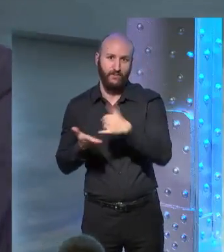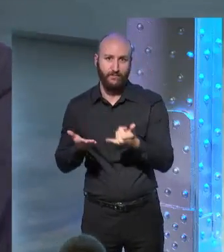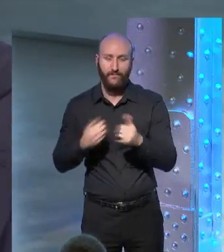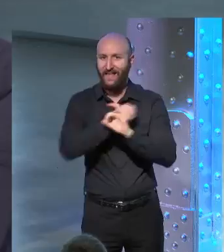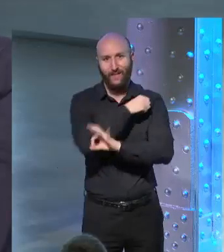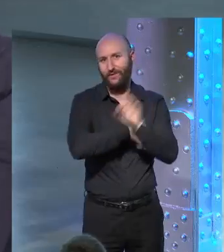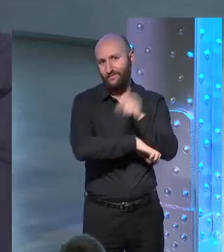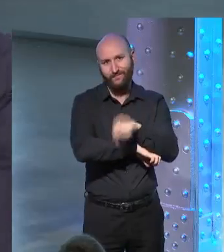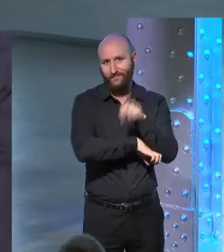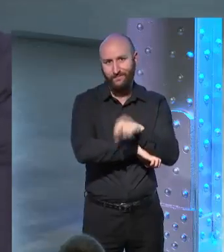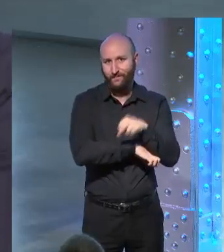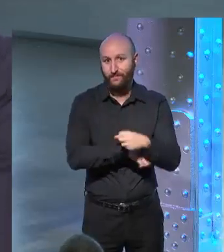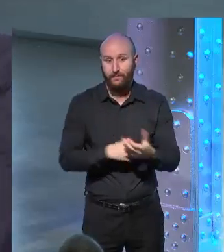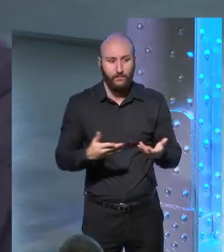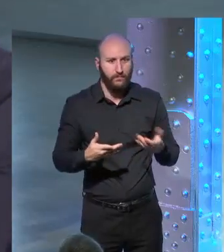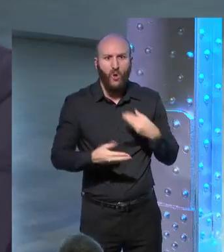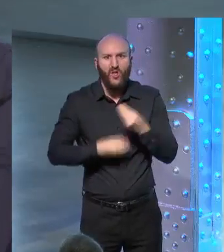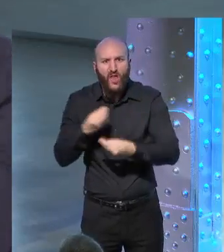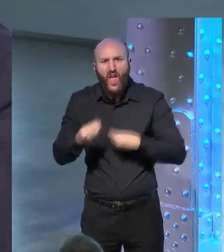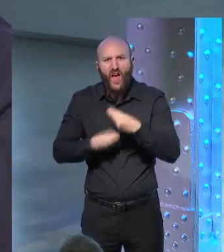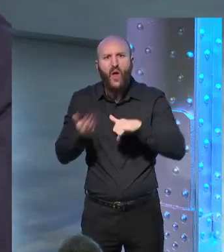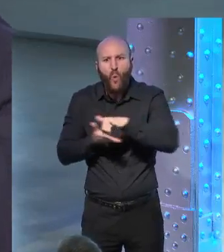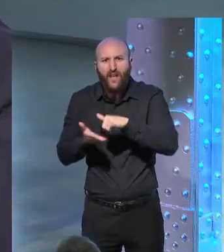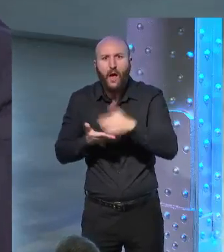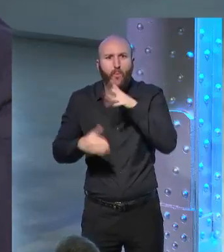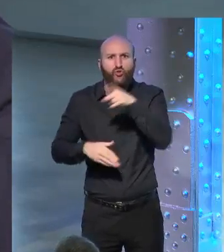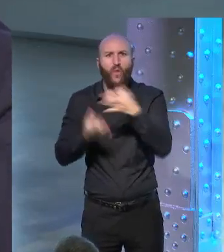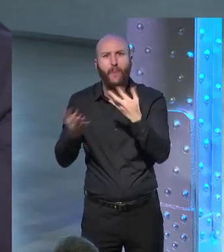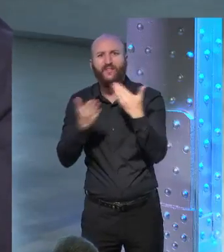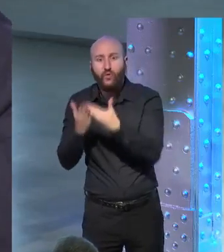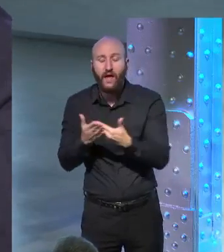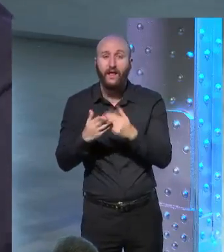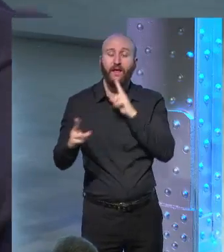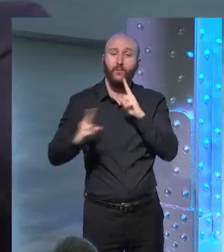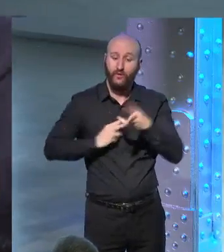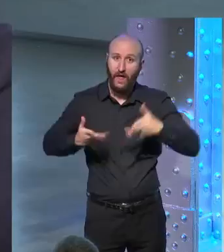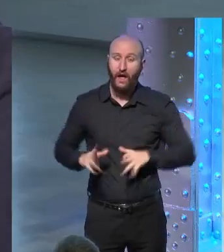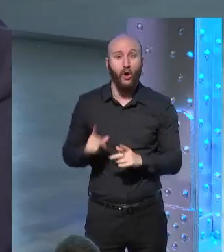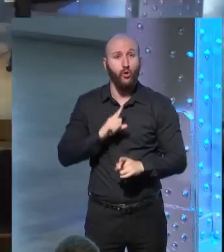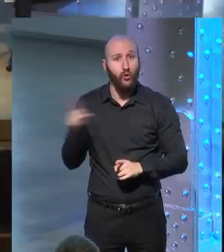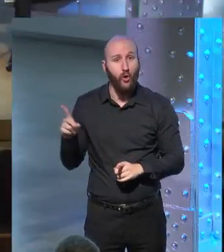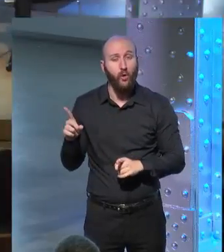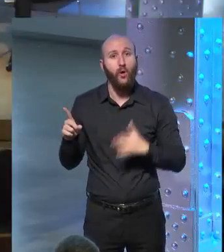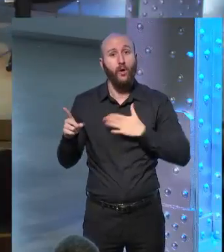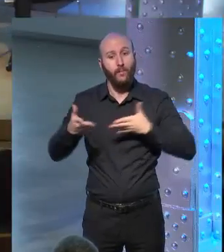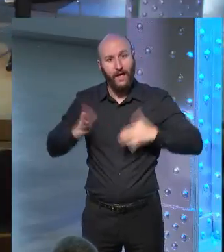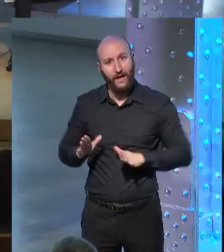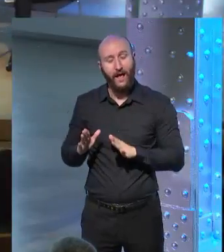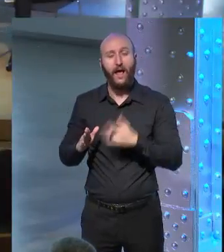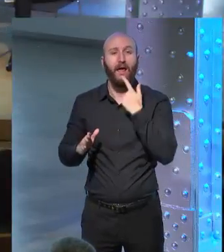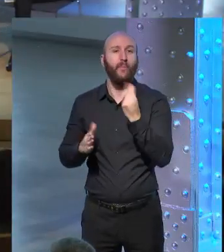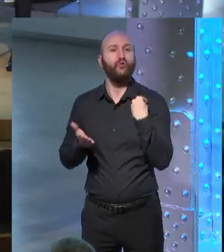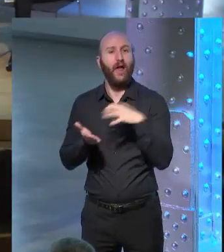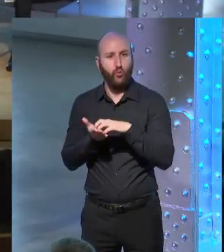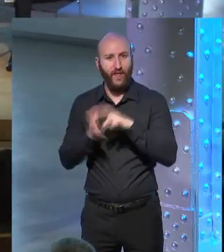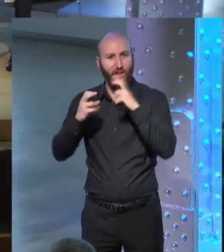haces? Normal, ¿Qué es haces? una niña normal. Claro, ¿qué haces whatsappeando? Tienes que estudiar. Y dijo, no, es que fulanita tenía una duda y la estamos resolviendo